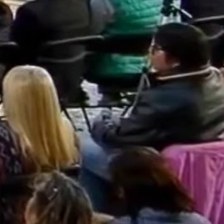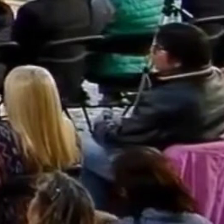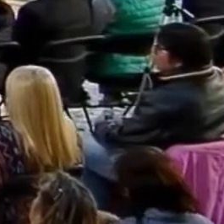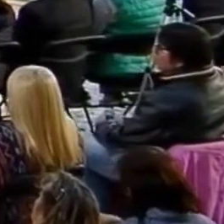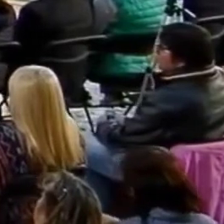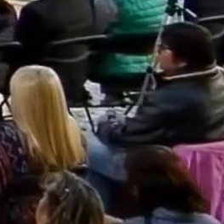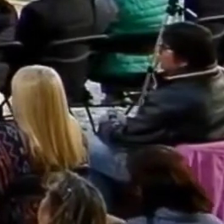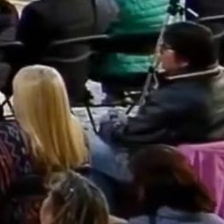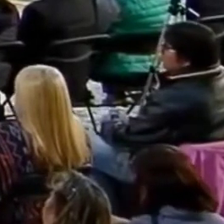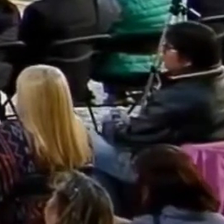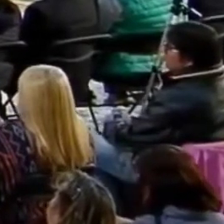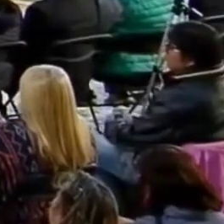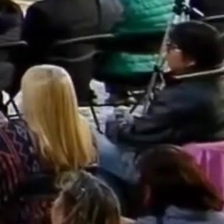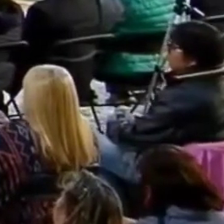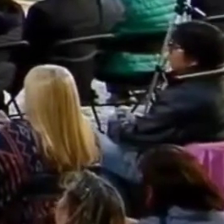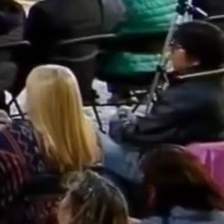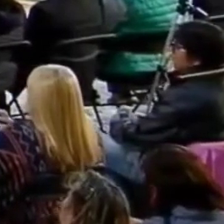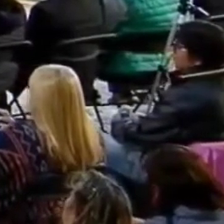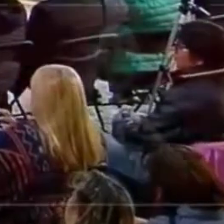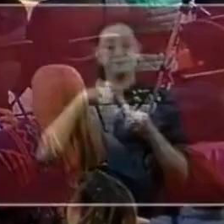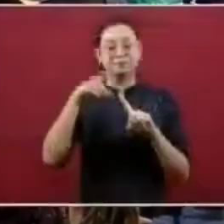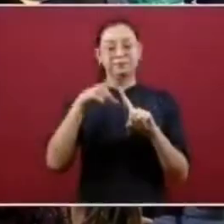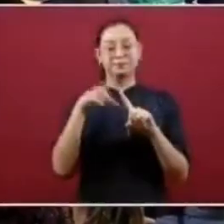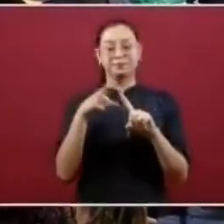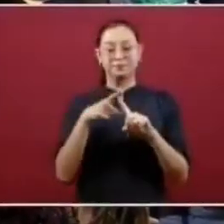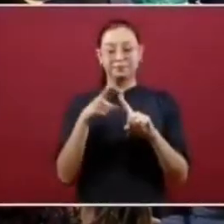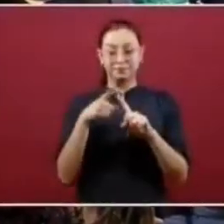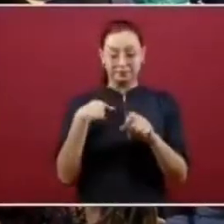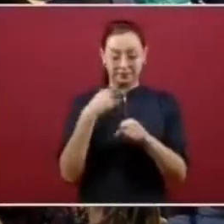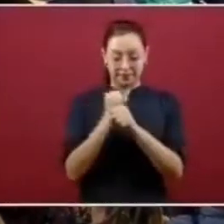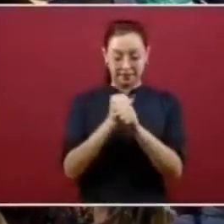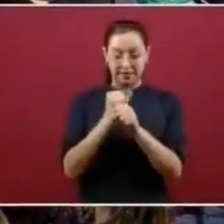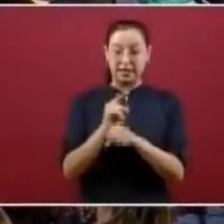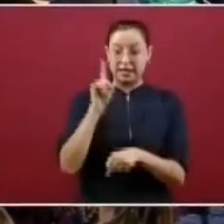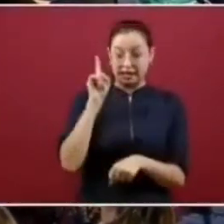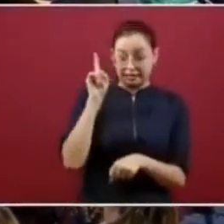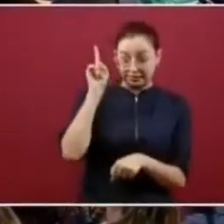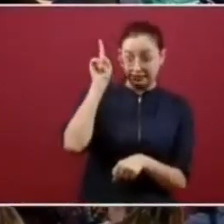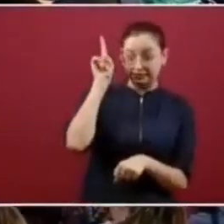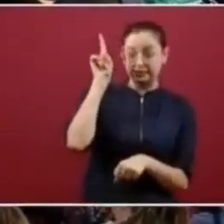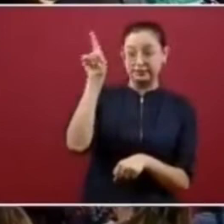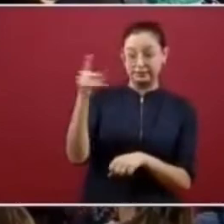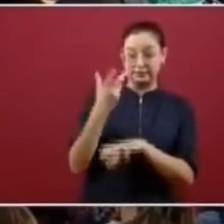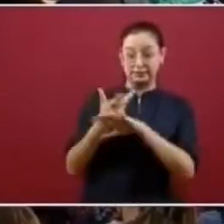hice mi tarea. Le comento que en el condado Harris, en Houston,